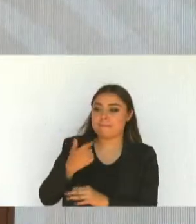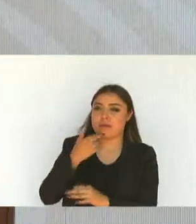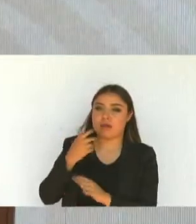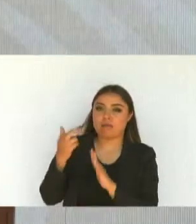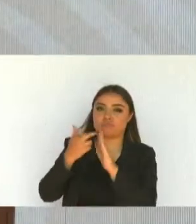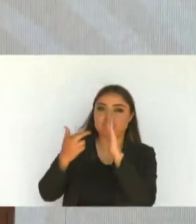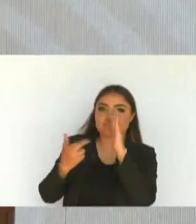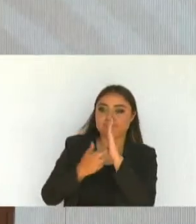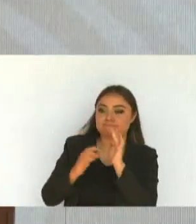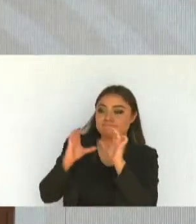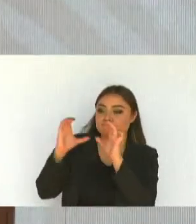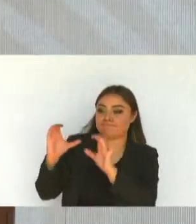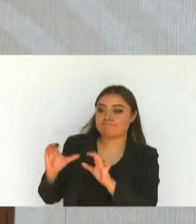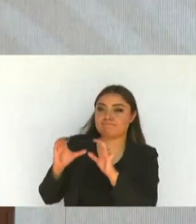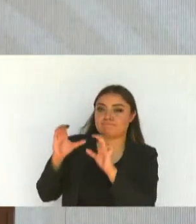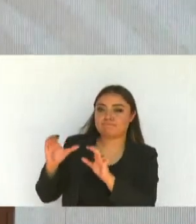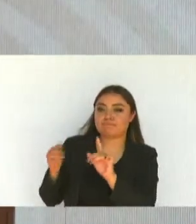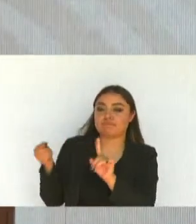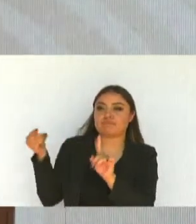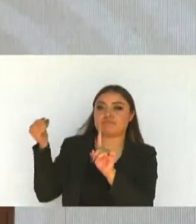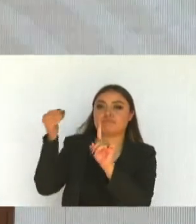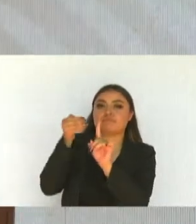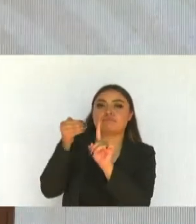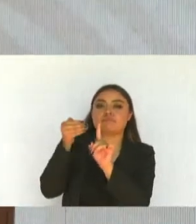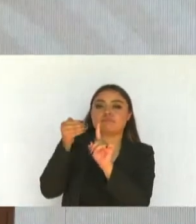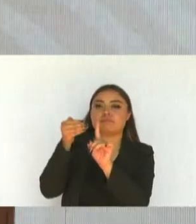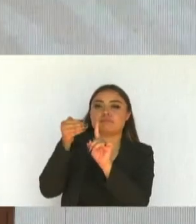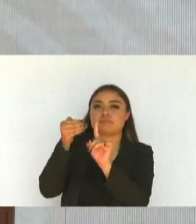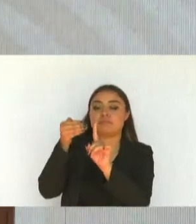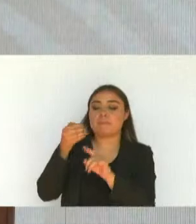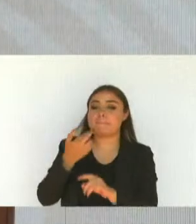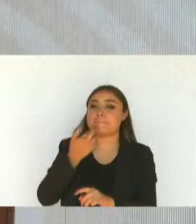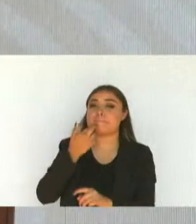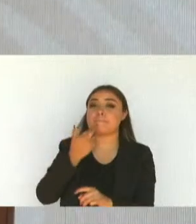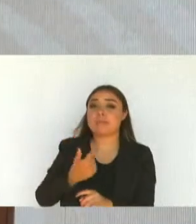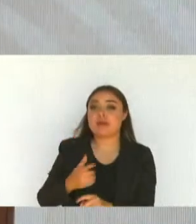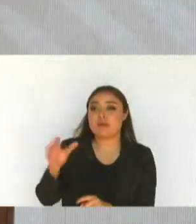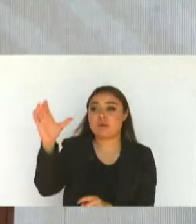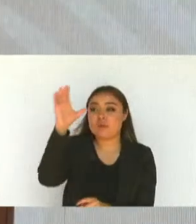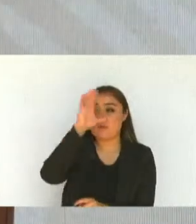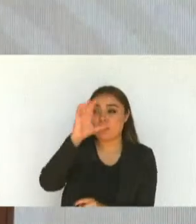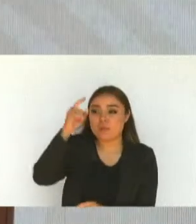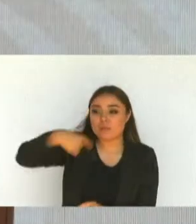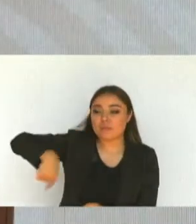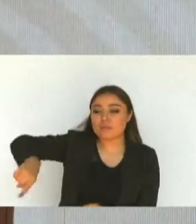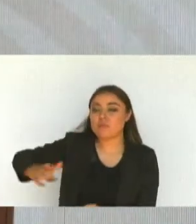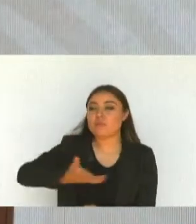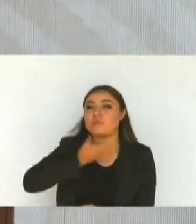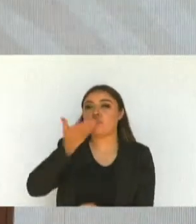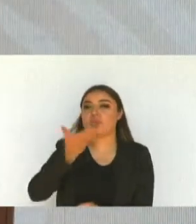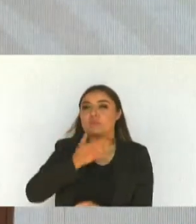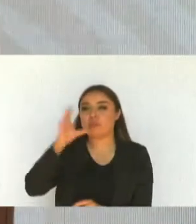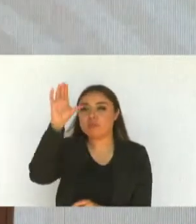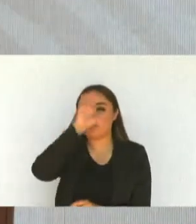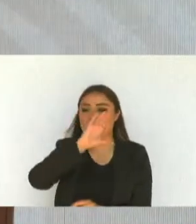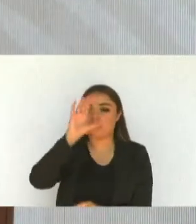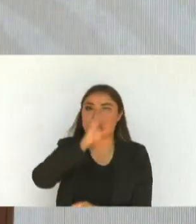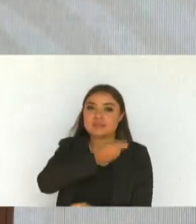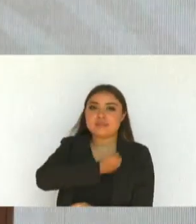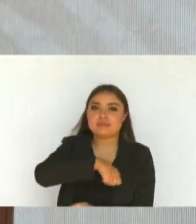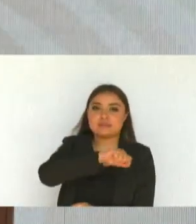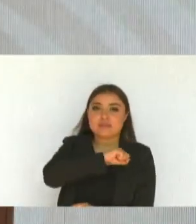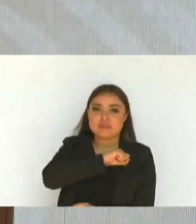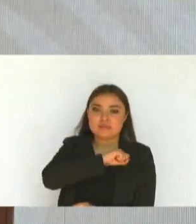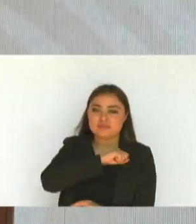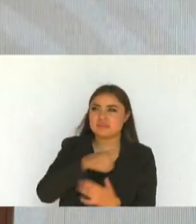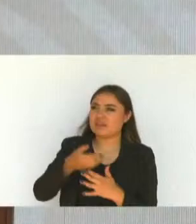la materia de objetivo de fortalecer la cultura de salud y de seguridad. De acuerdo con nuestro